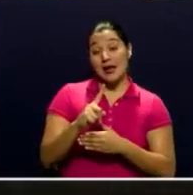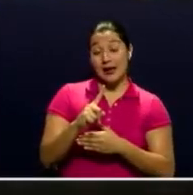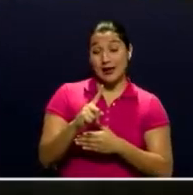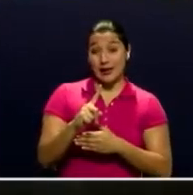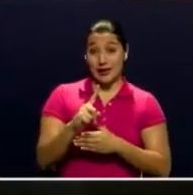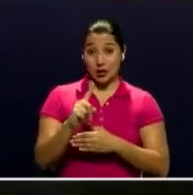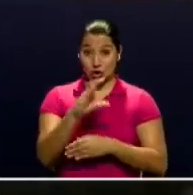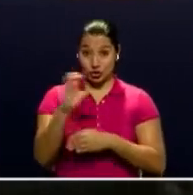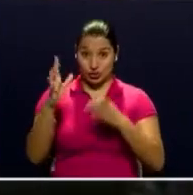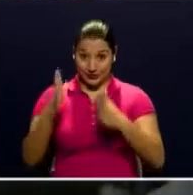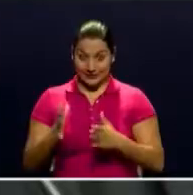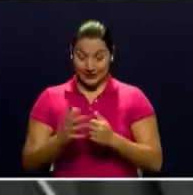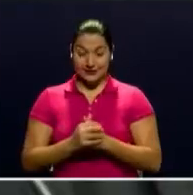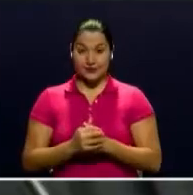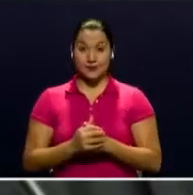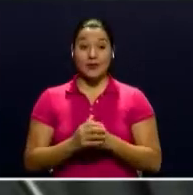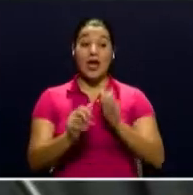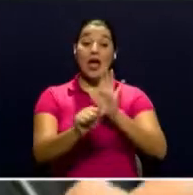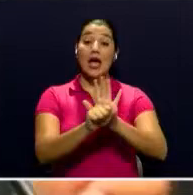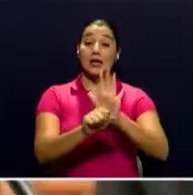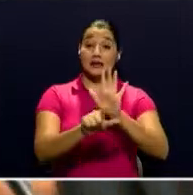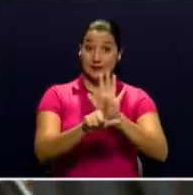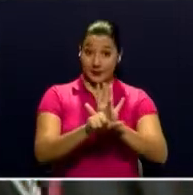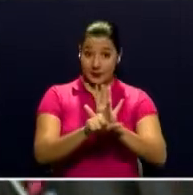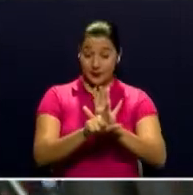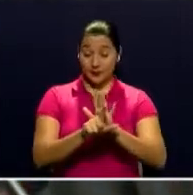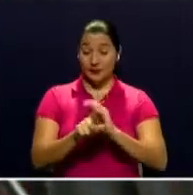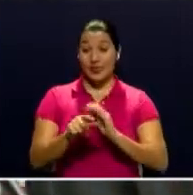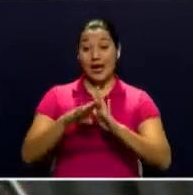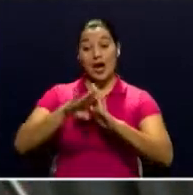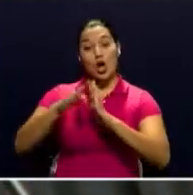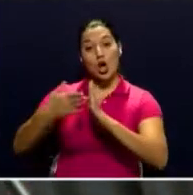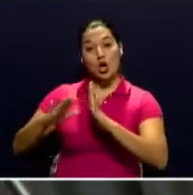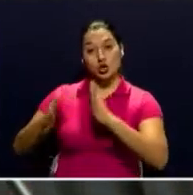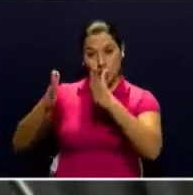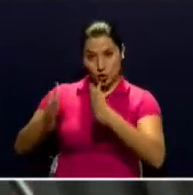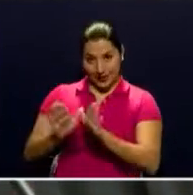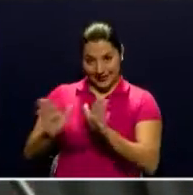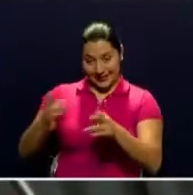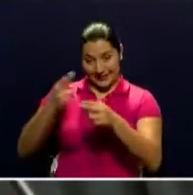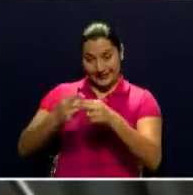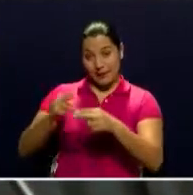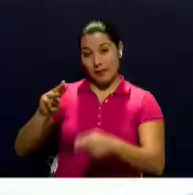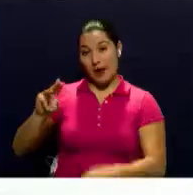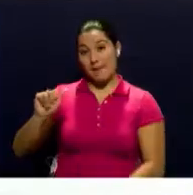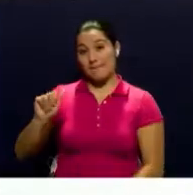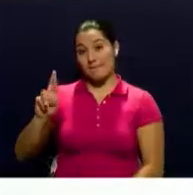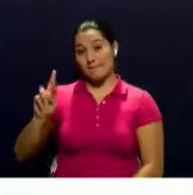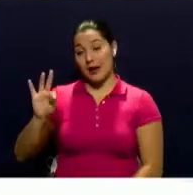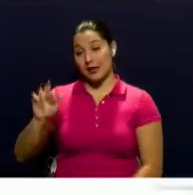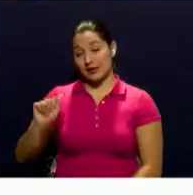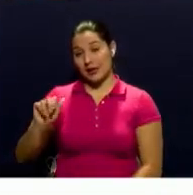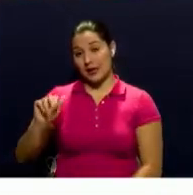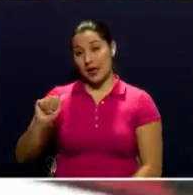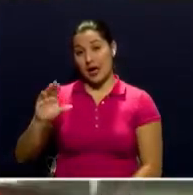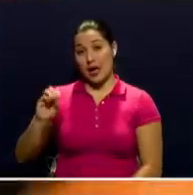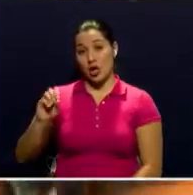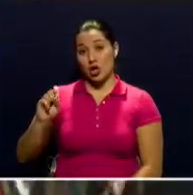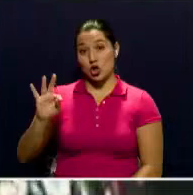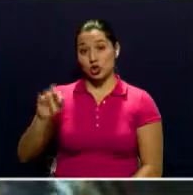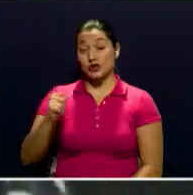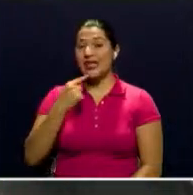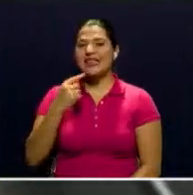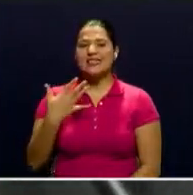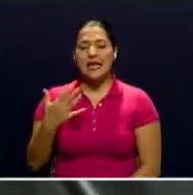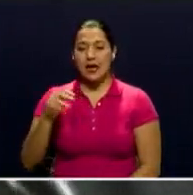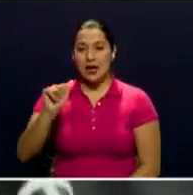Ingreso y Gasto Público de la Asamblea Legislativa, la Contralora General de la República, Marta Acosta, señaló que la Autoridad Reguladora de los